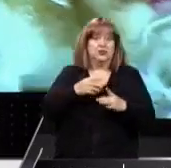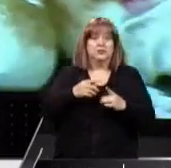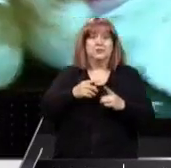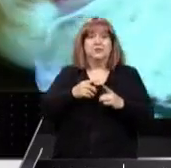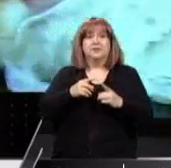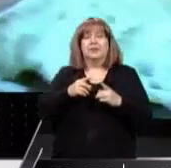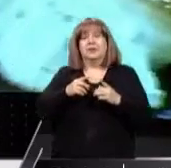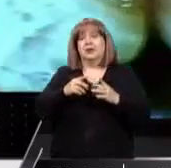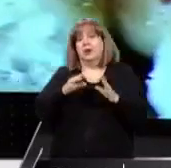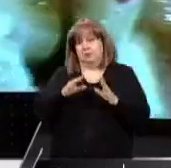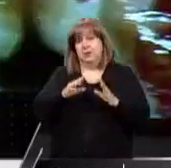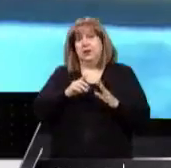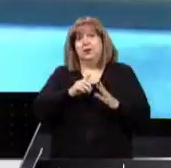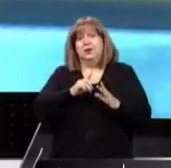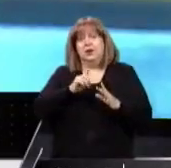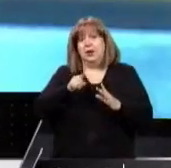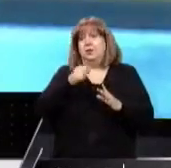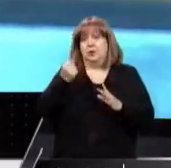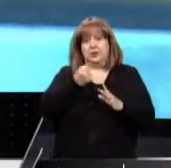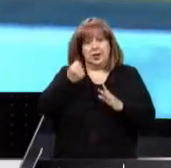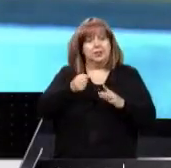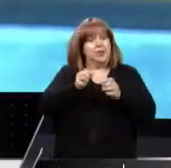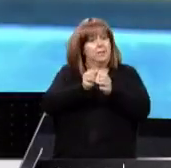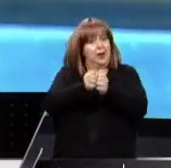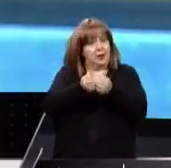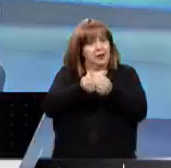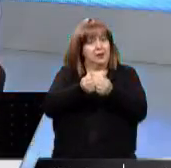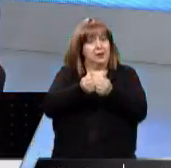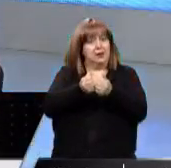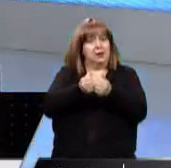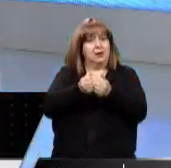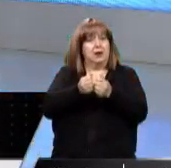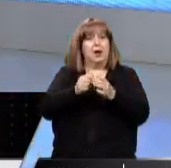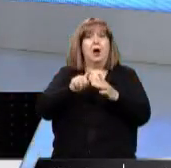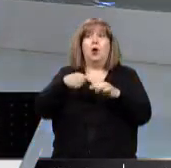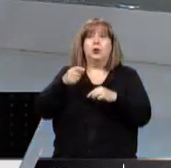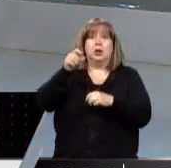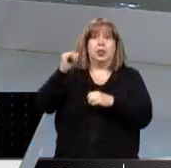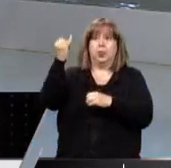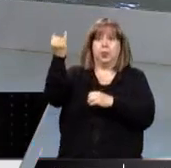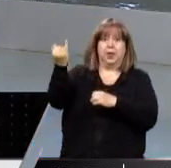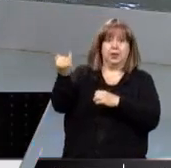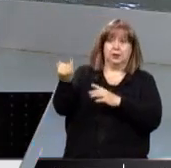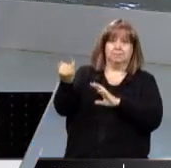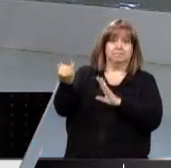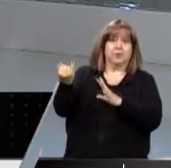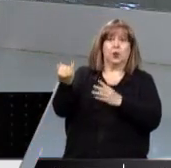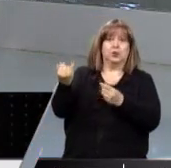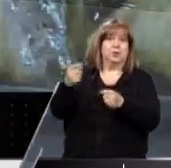está muy discutido. Sí, pero bueno, convengamos que también la otra dieta no es muy accesible para muchas personas. No es accesible para nada. Claro.